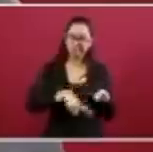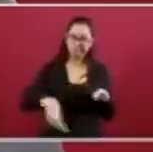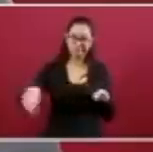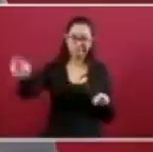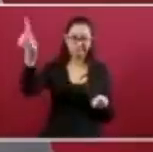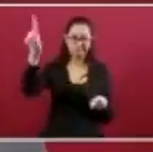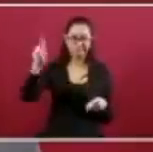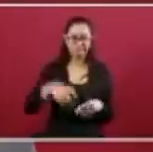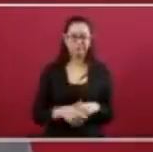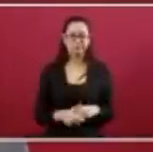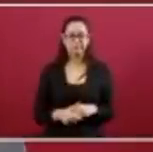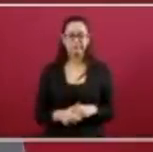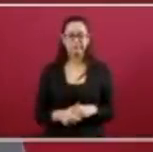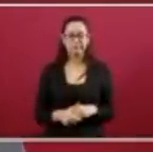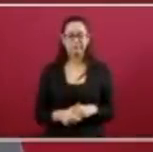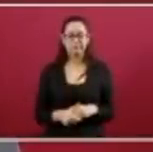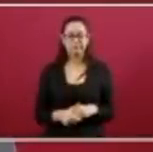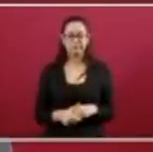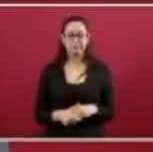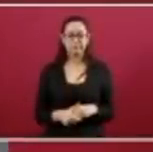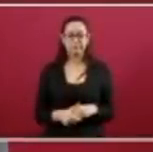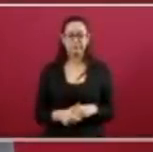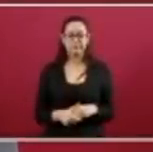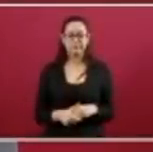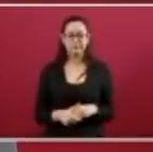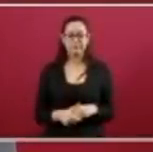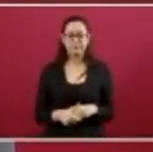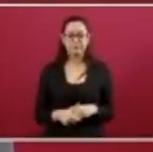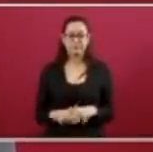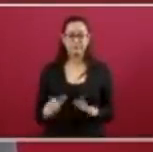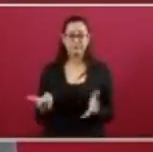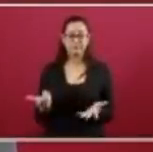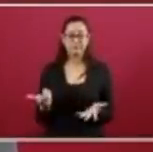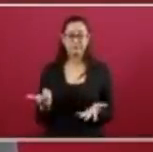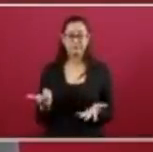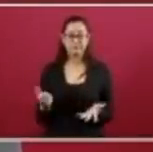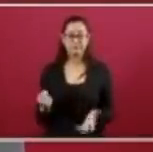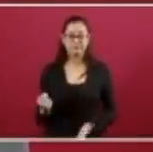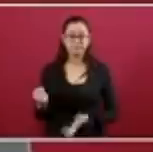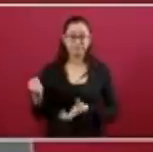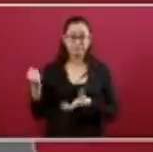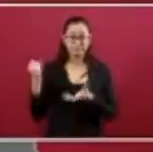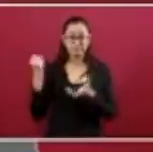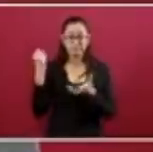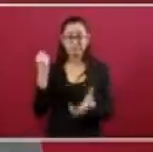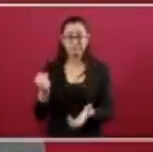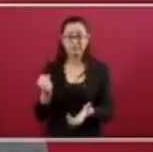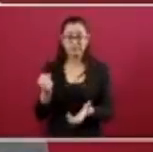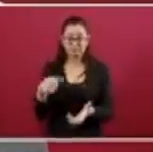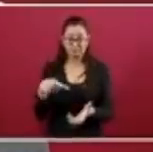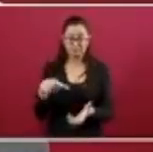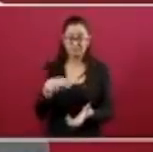y hay una inversión, les diría, deuda